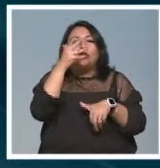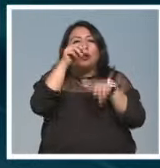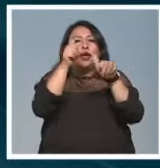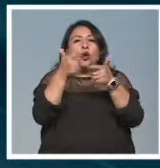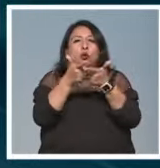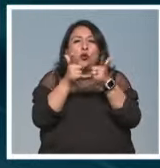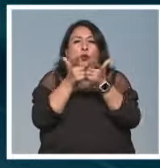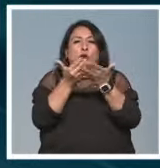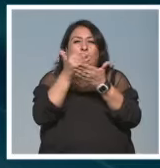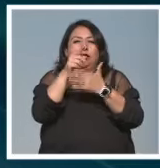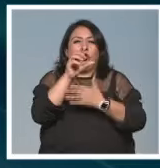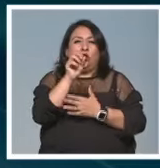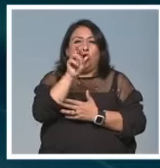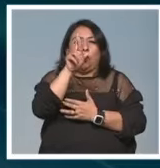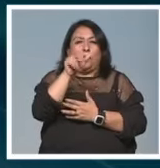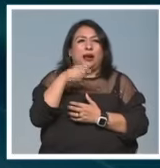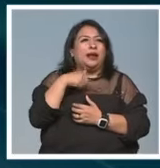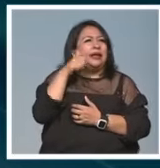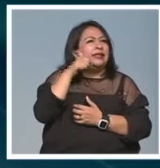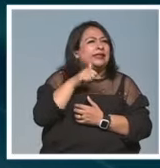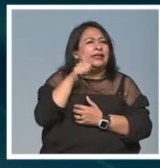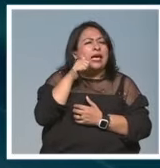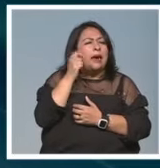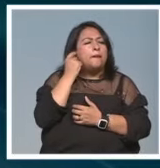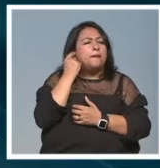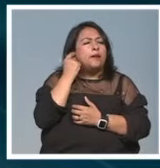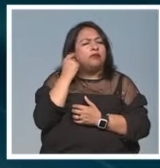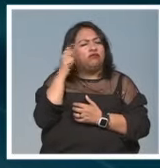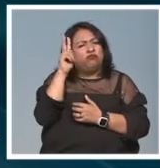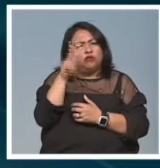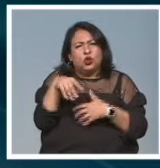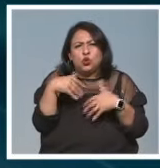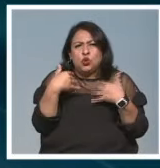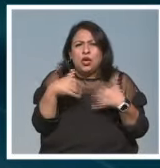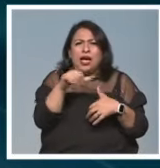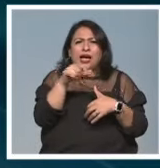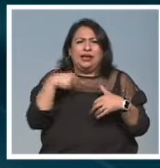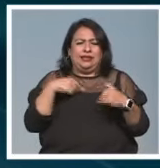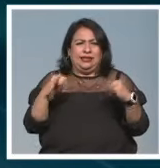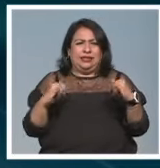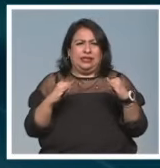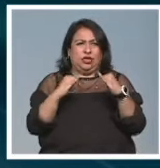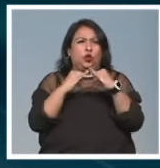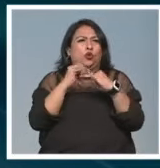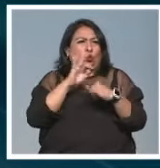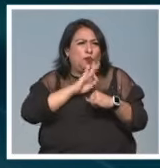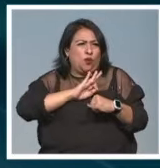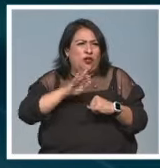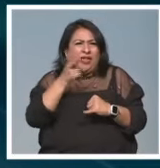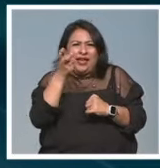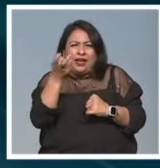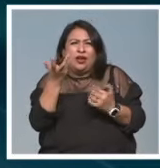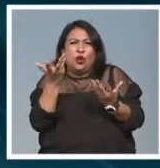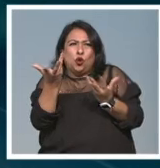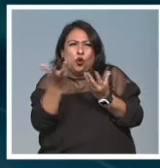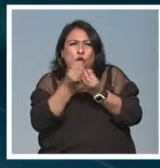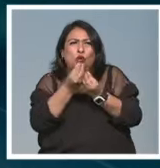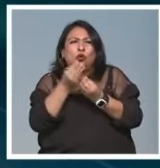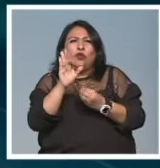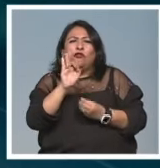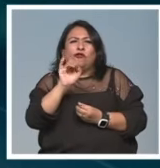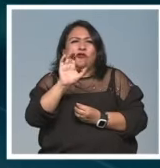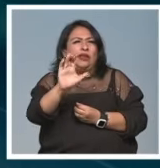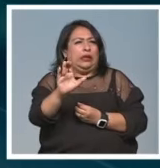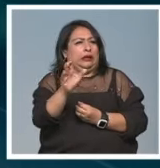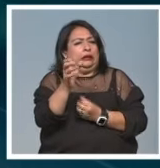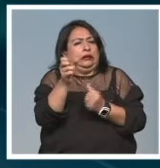Compañía Nacional de Ópera. Siempre ha sido un honor para el instituto poder hacer este tipo de colaboraciones con el Cervantino, que